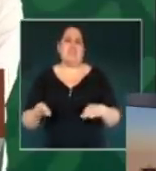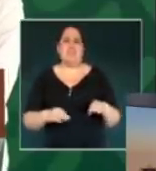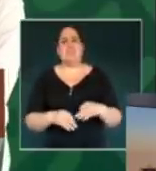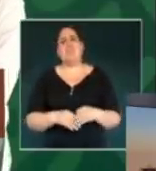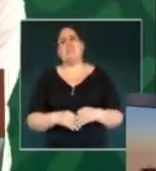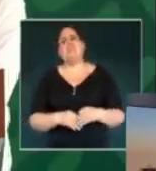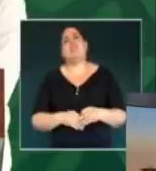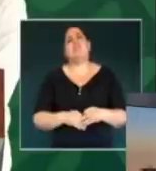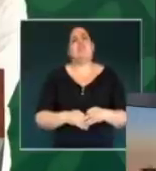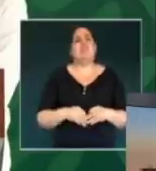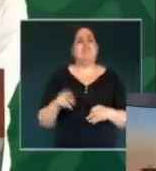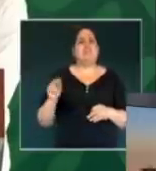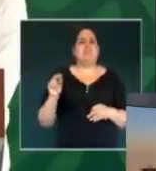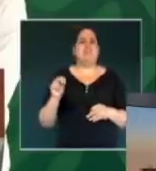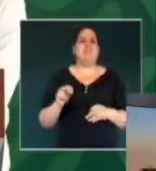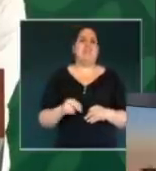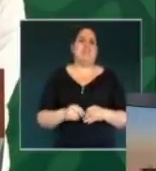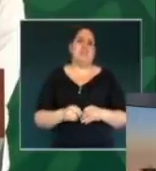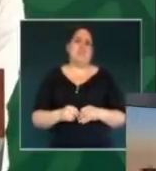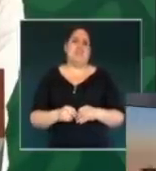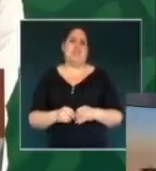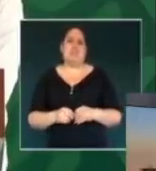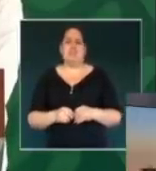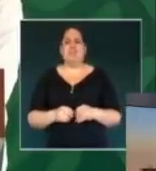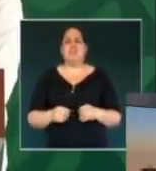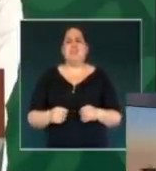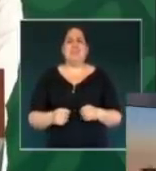no éramos todólogos,